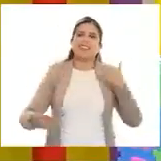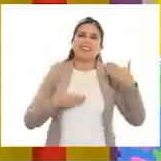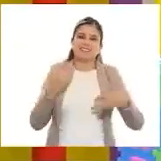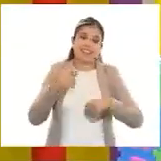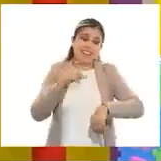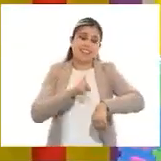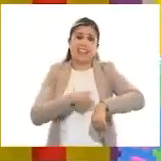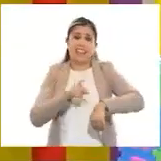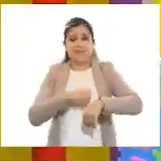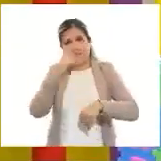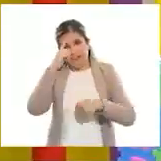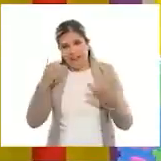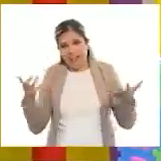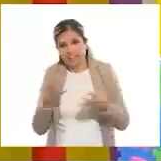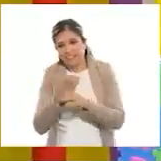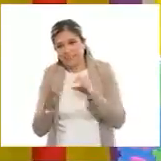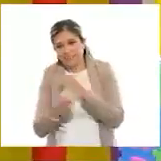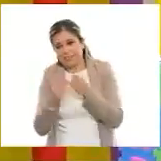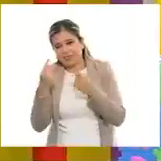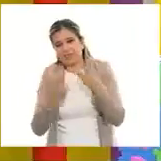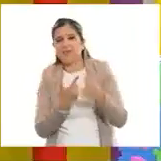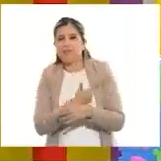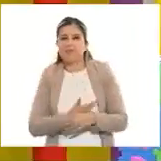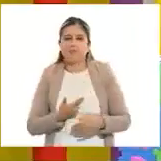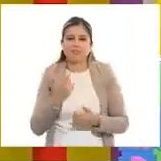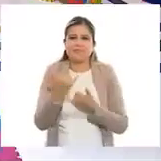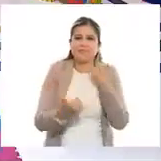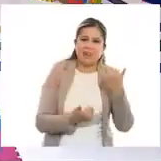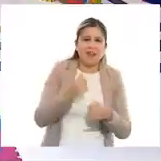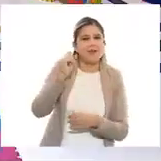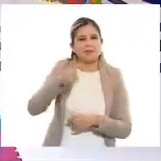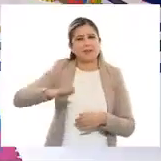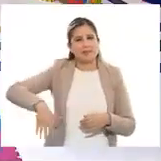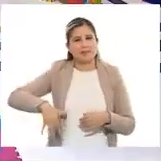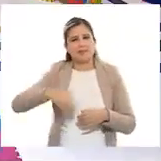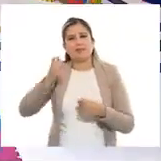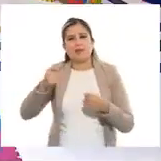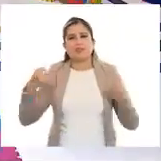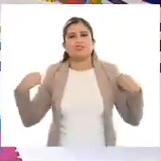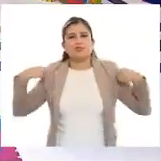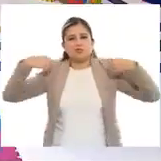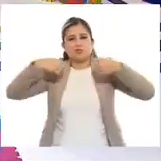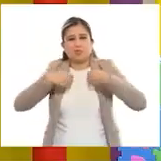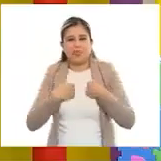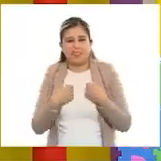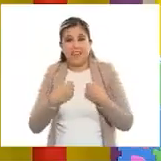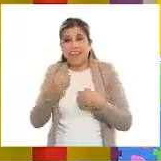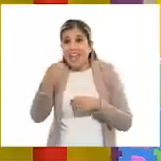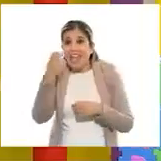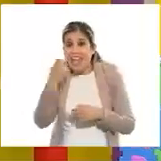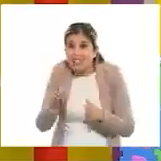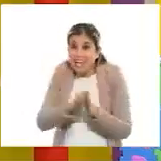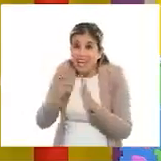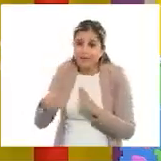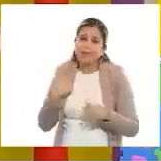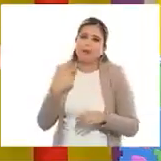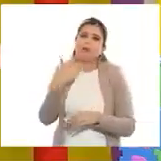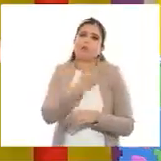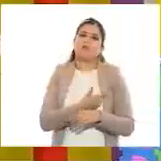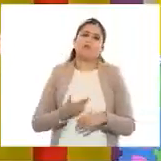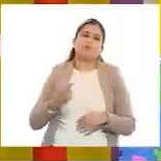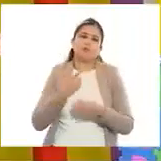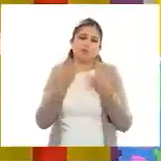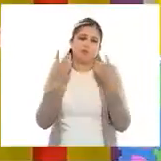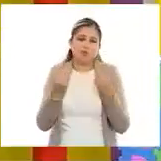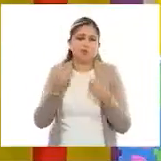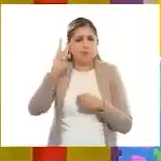más tiempo para hacer las cosas que nos gustan, como el ejemplo que pusimos de buscar el suéter. A mí ese ejemplo me encantó porque de